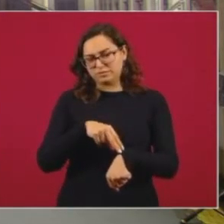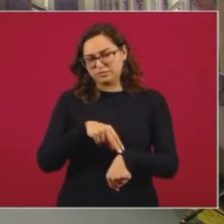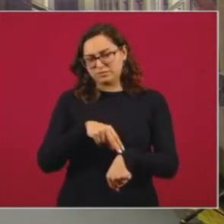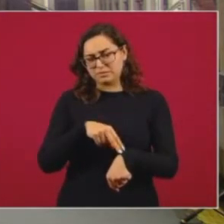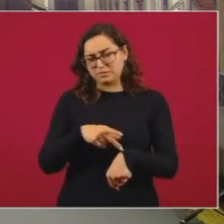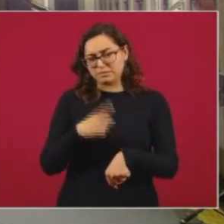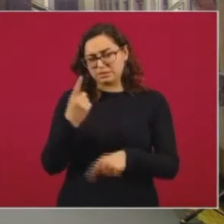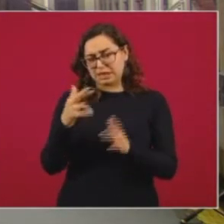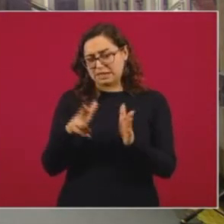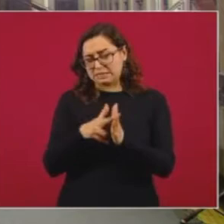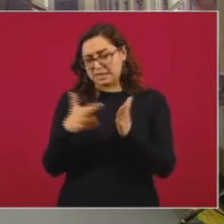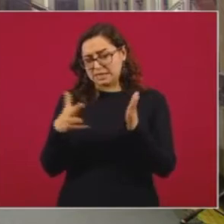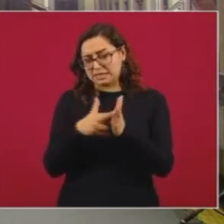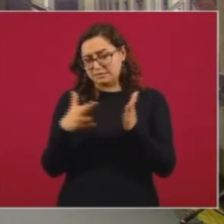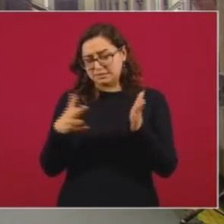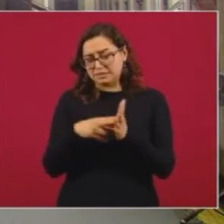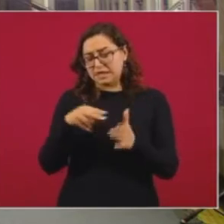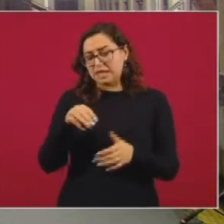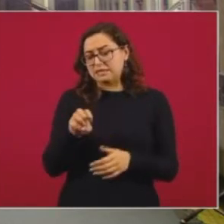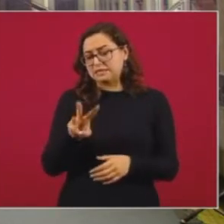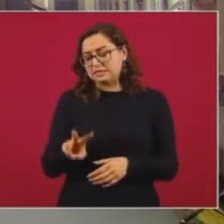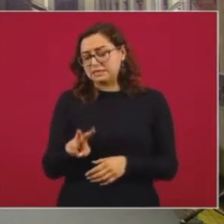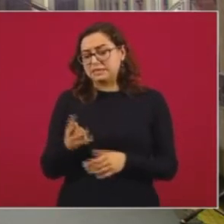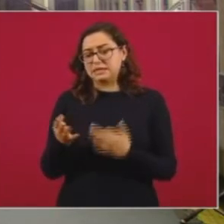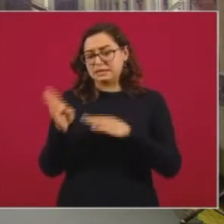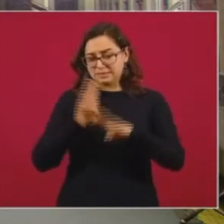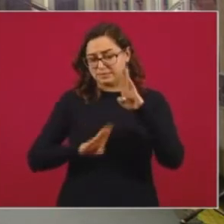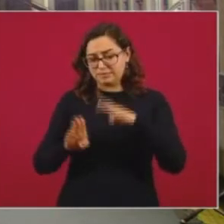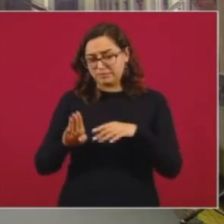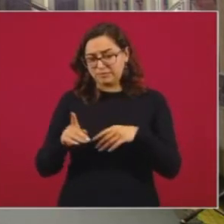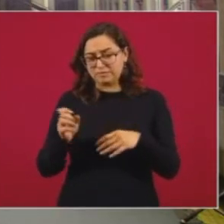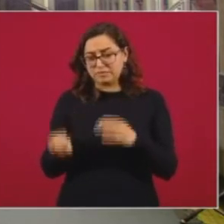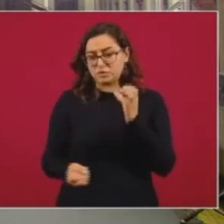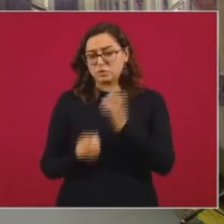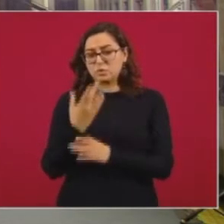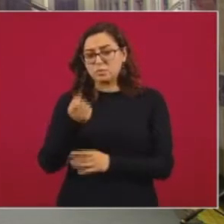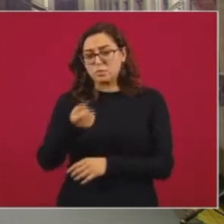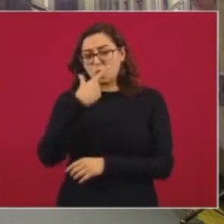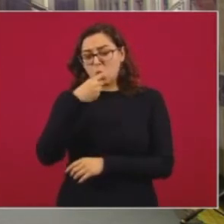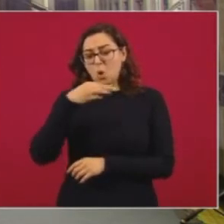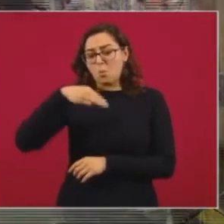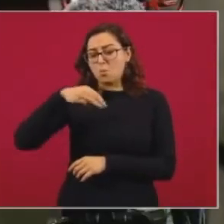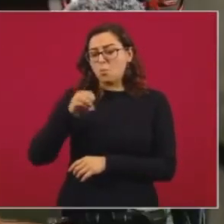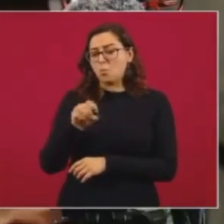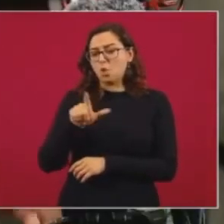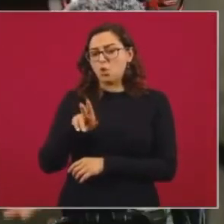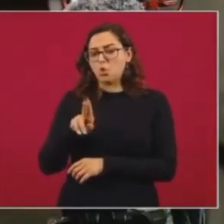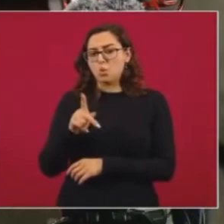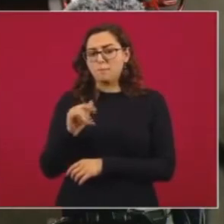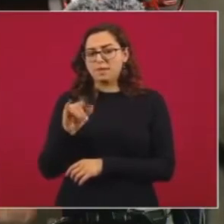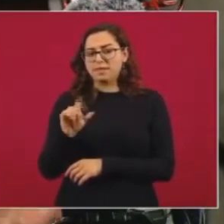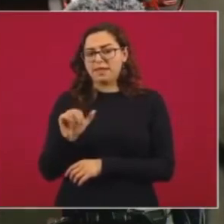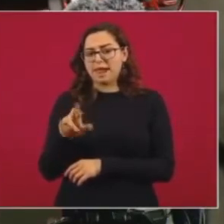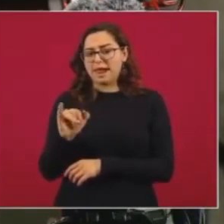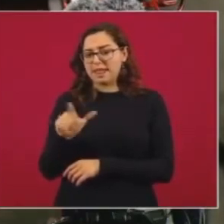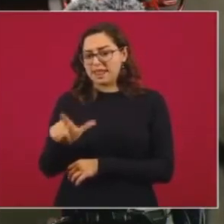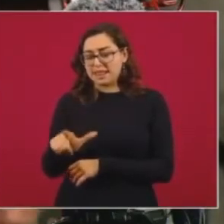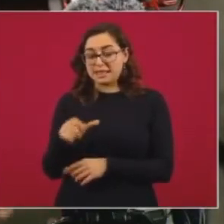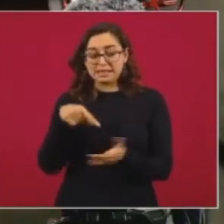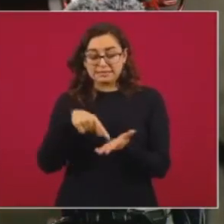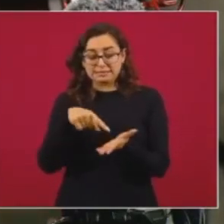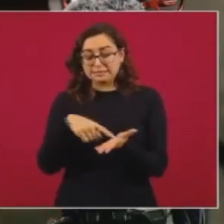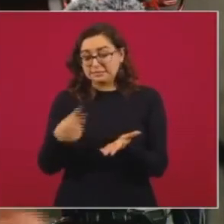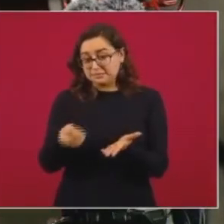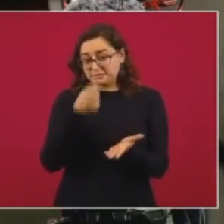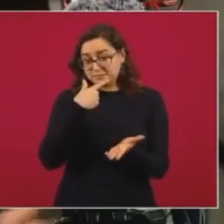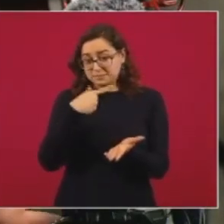Microbiology este nuevo medicamento Molnupiravir. Es un antiviral que en el estudio dice, o